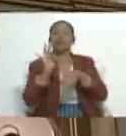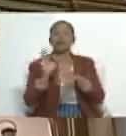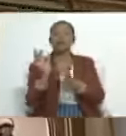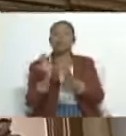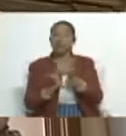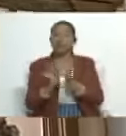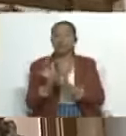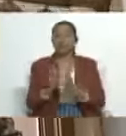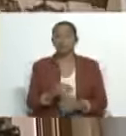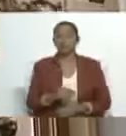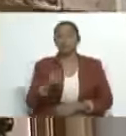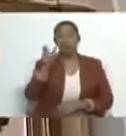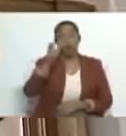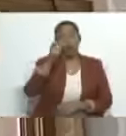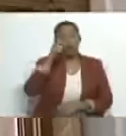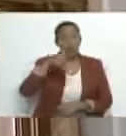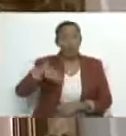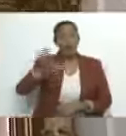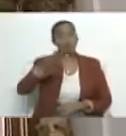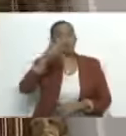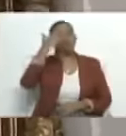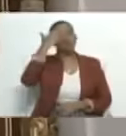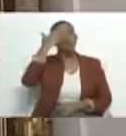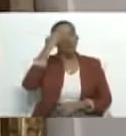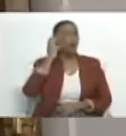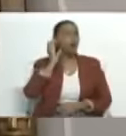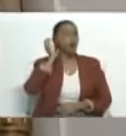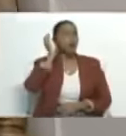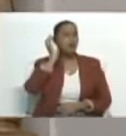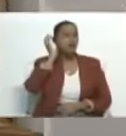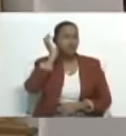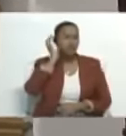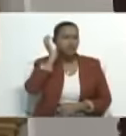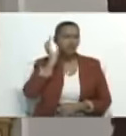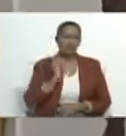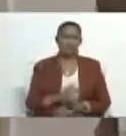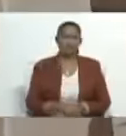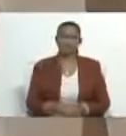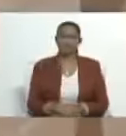pueblo cada día con más conciencia. Yo quisiera